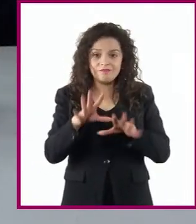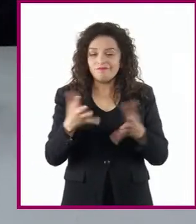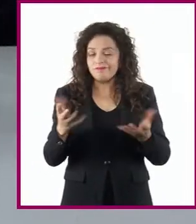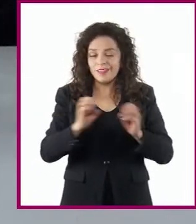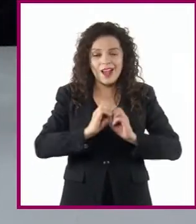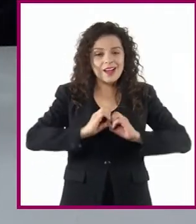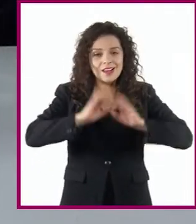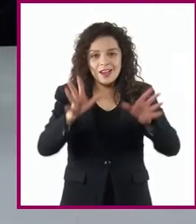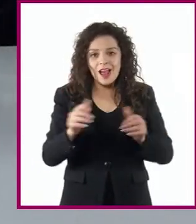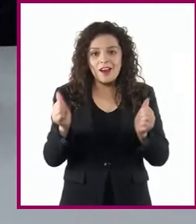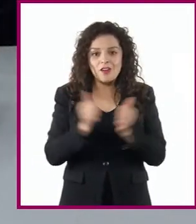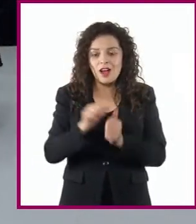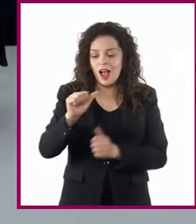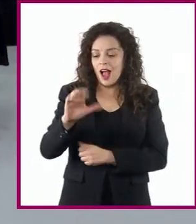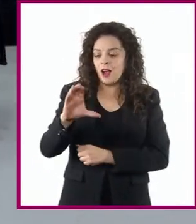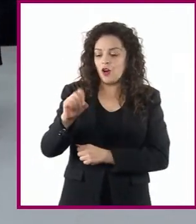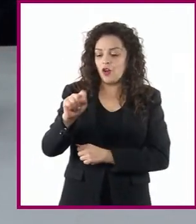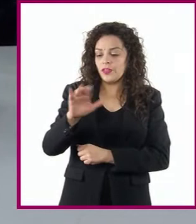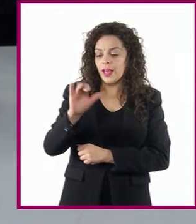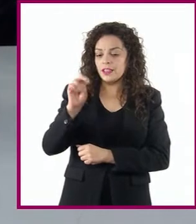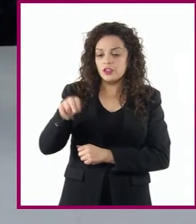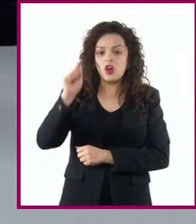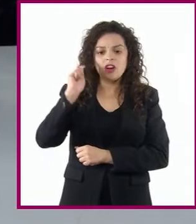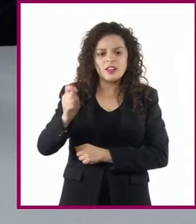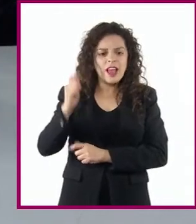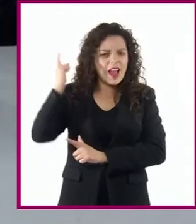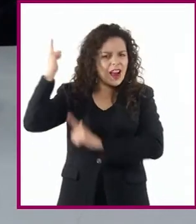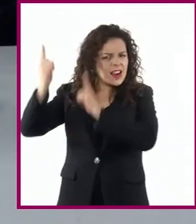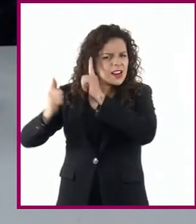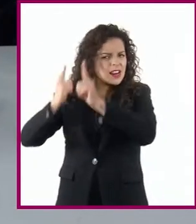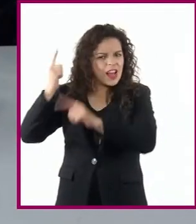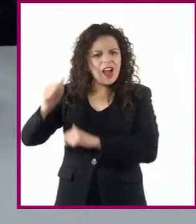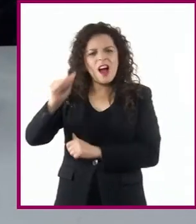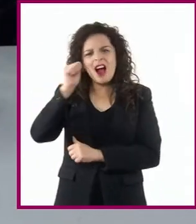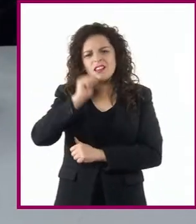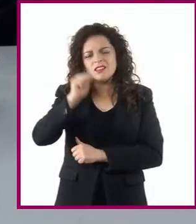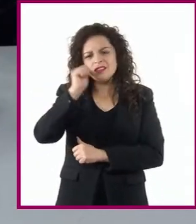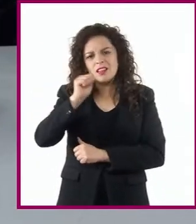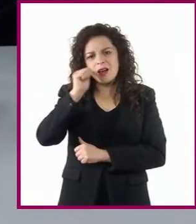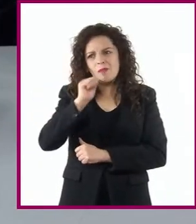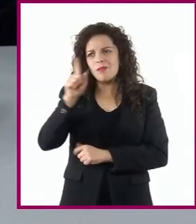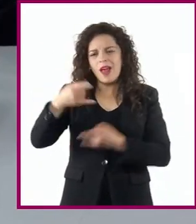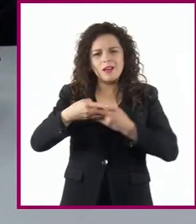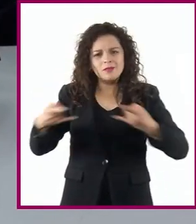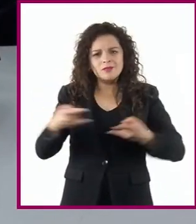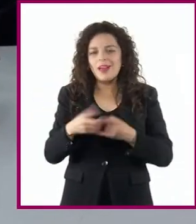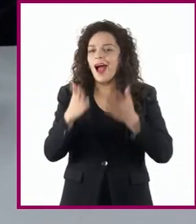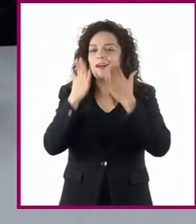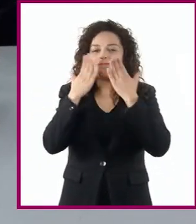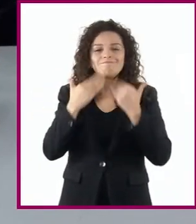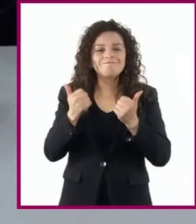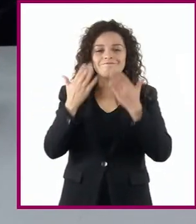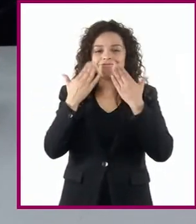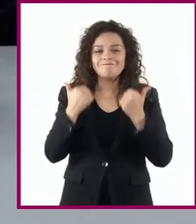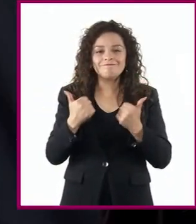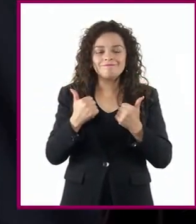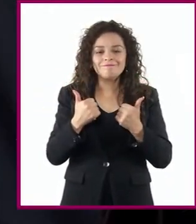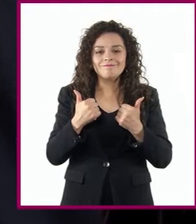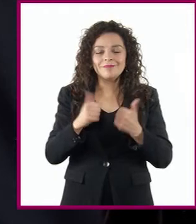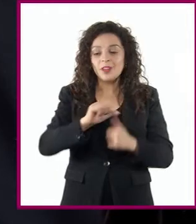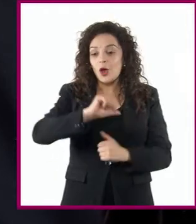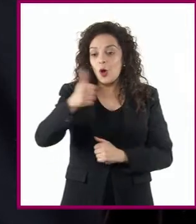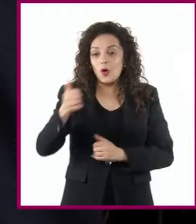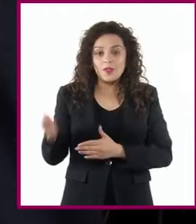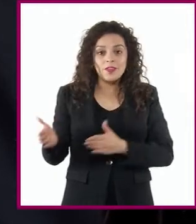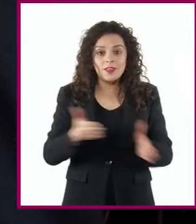que en las tragedias griegas son casi inexistentes, Por ejemplo, mientras que en las obras que